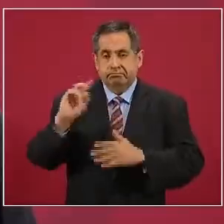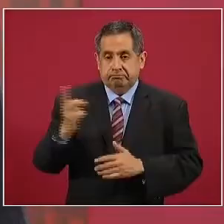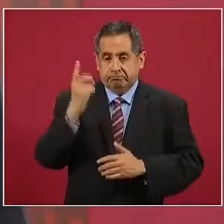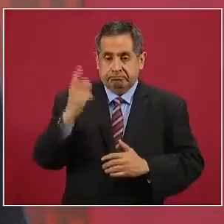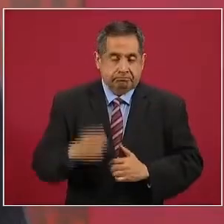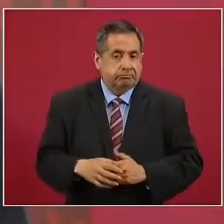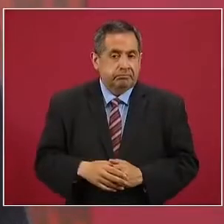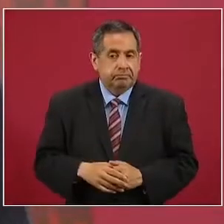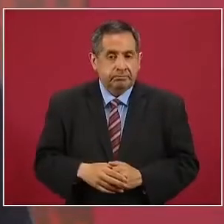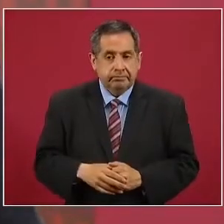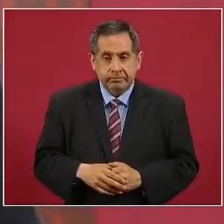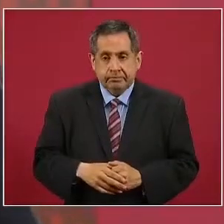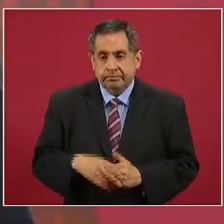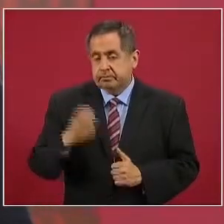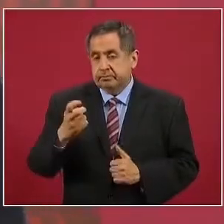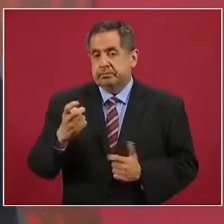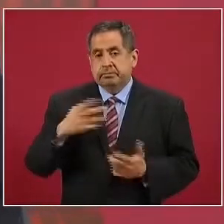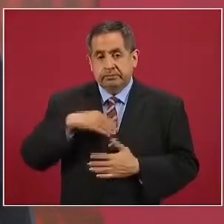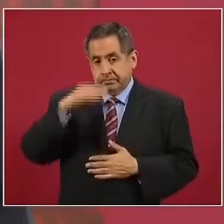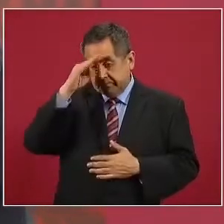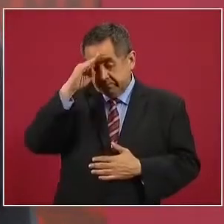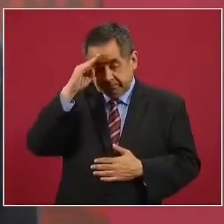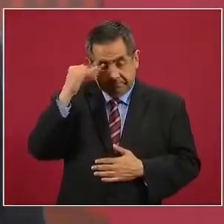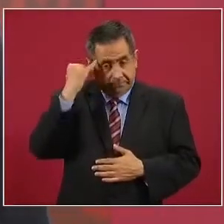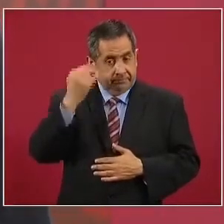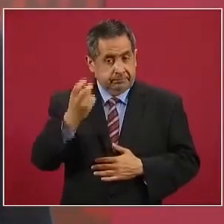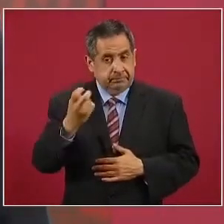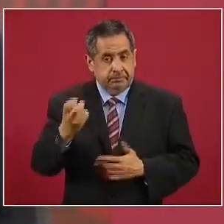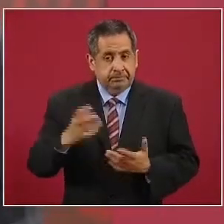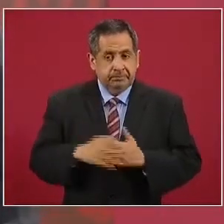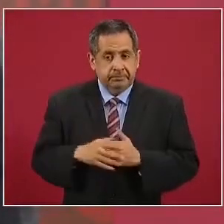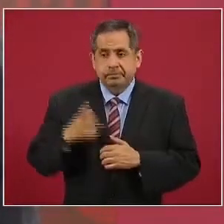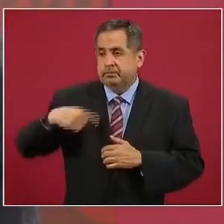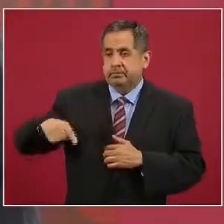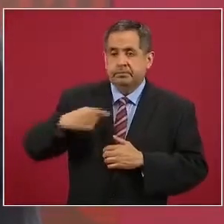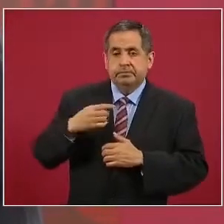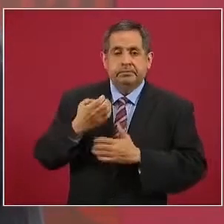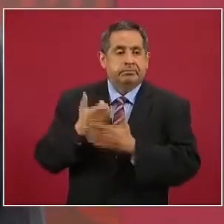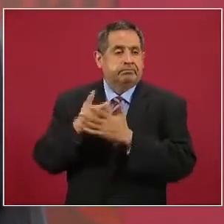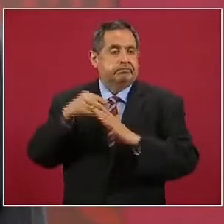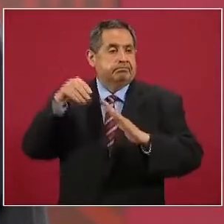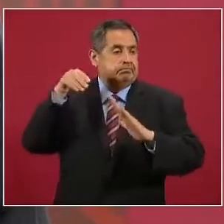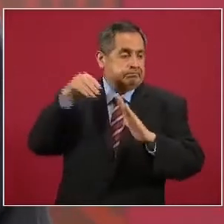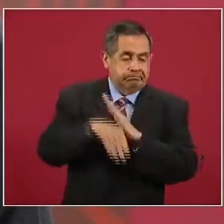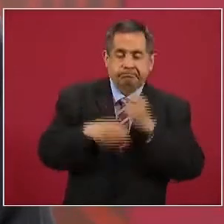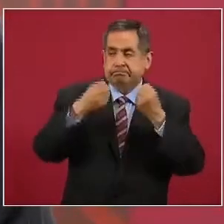dólares. Entonces, por eso no se nos cayó el consumo,